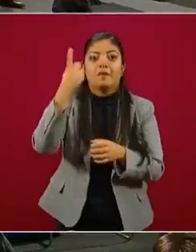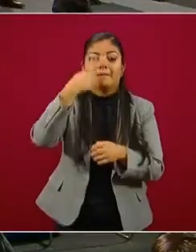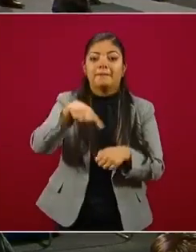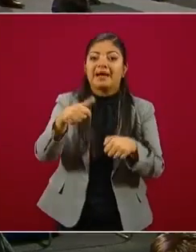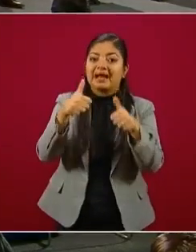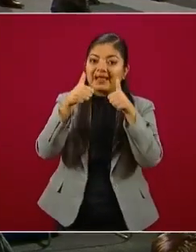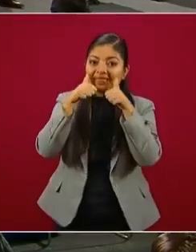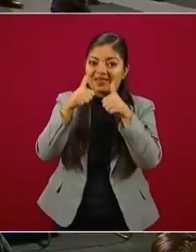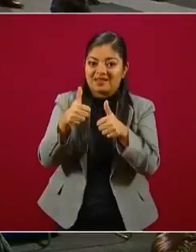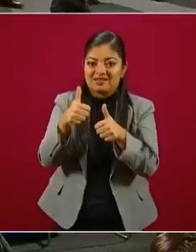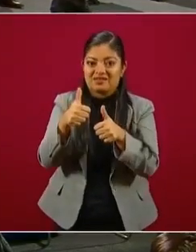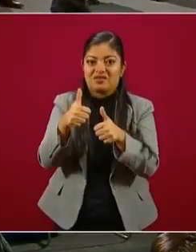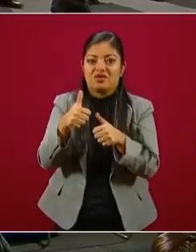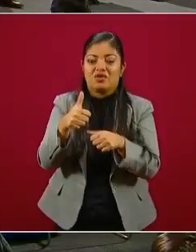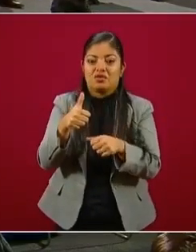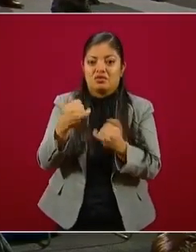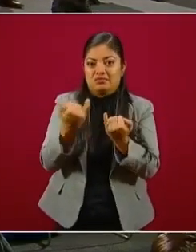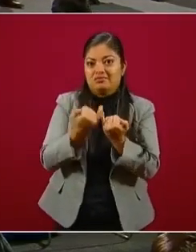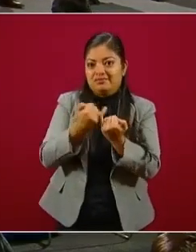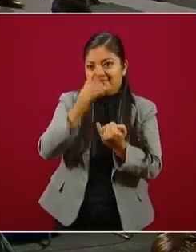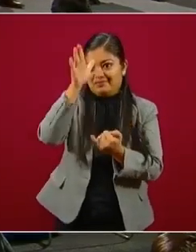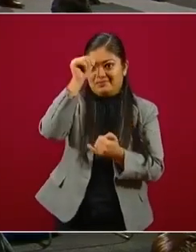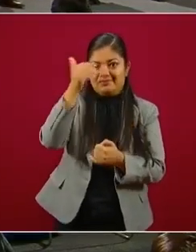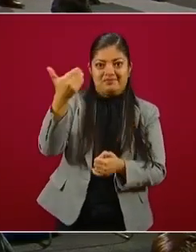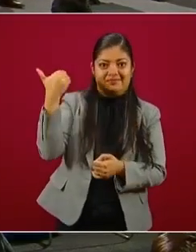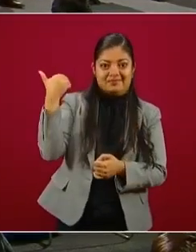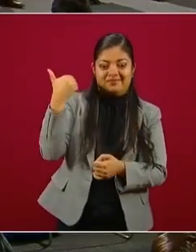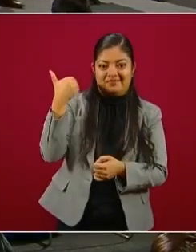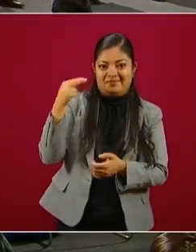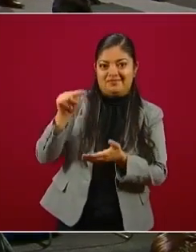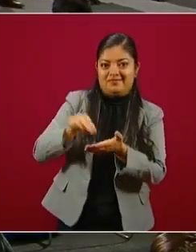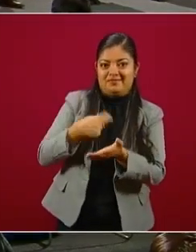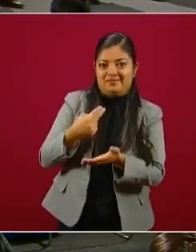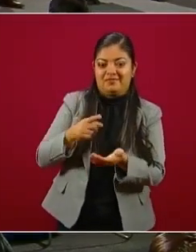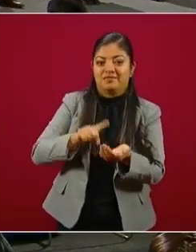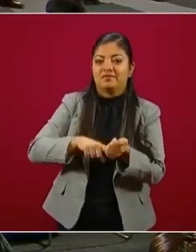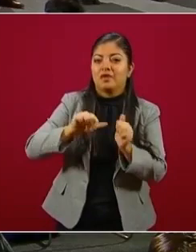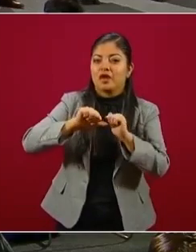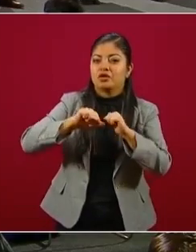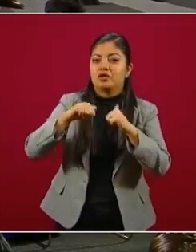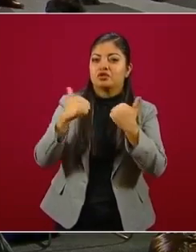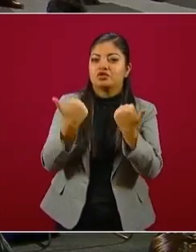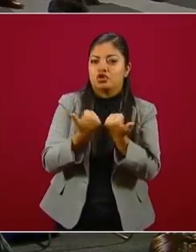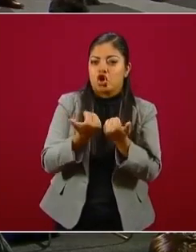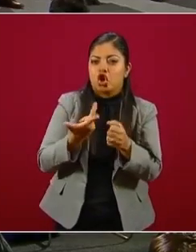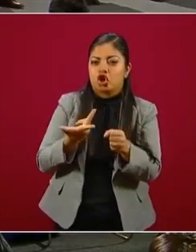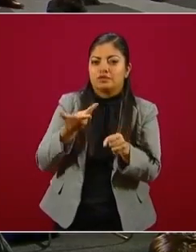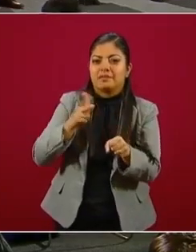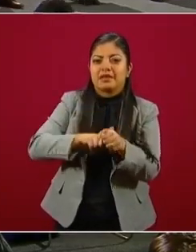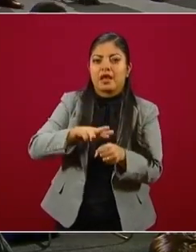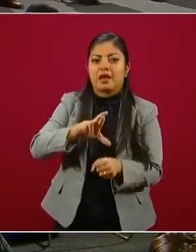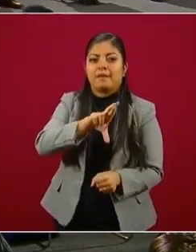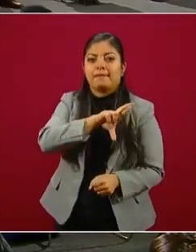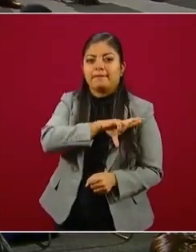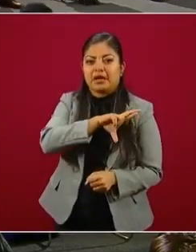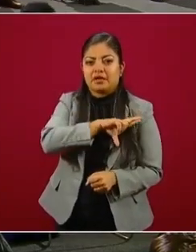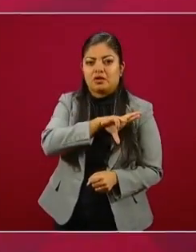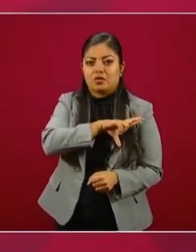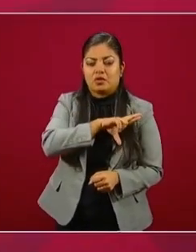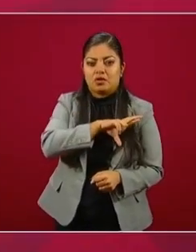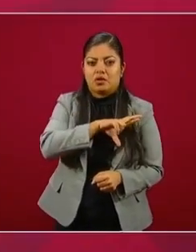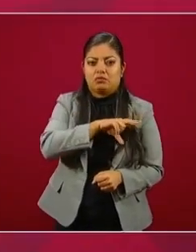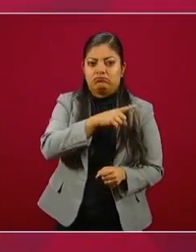hospitalaria. Primero se firmó un convenio, como ustedes recordarán, con la Asociación de Hospitales Privados y el Consorcio de